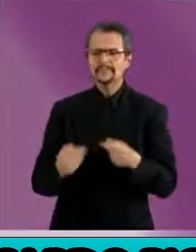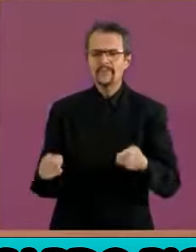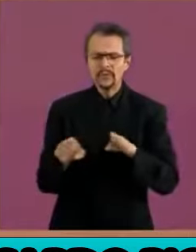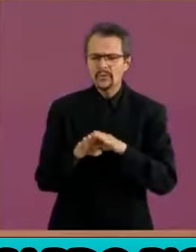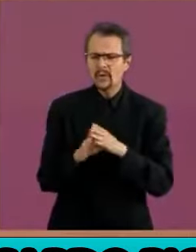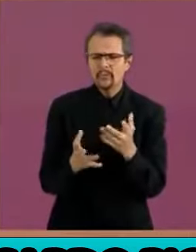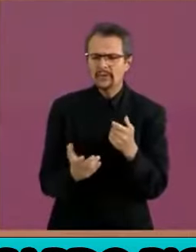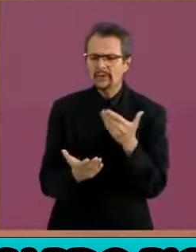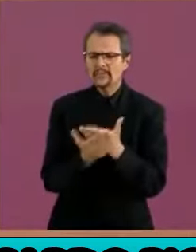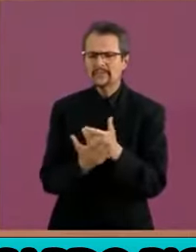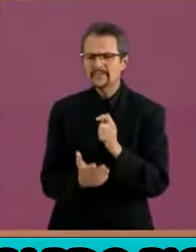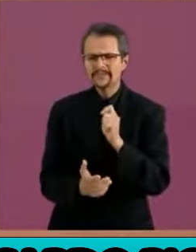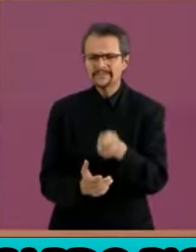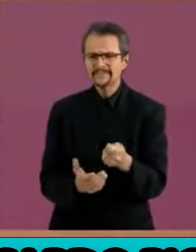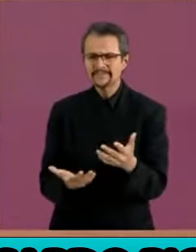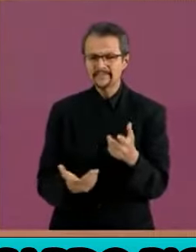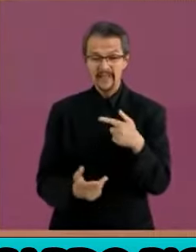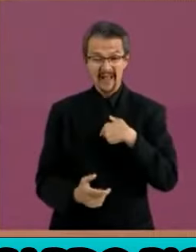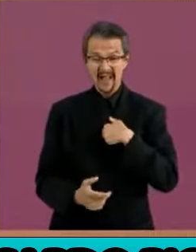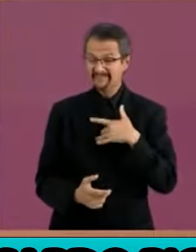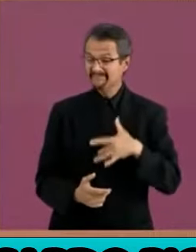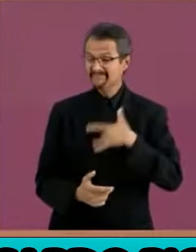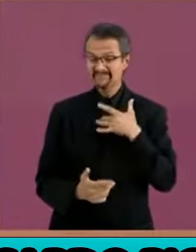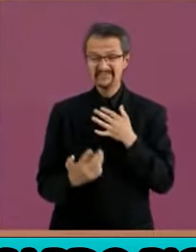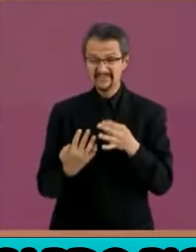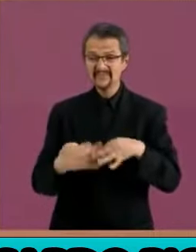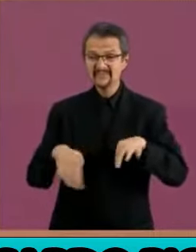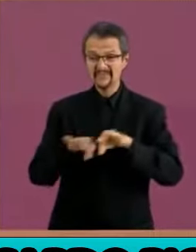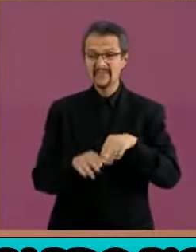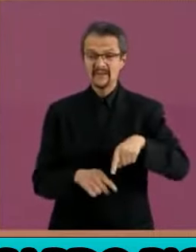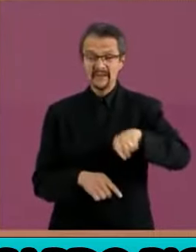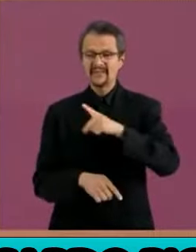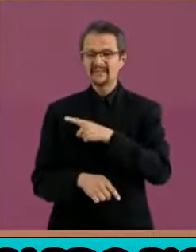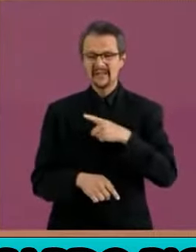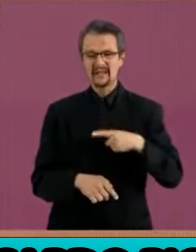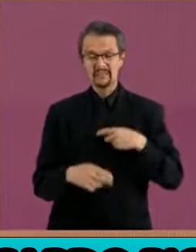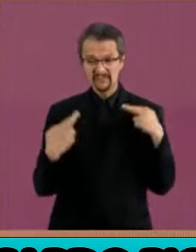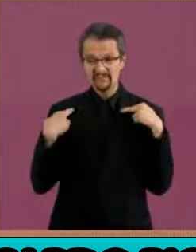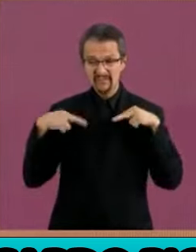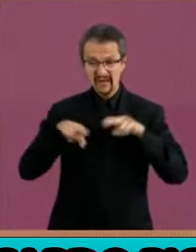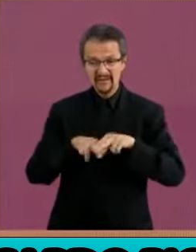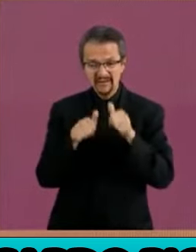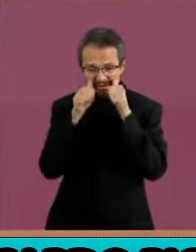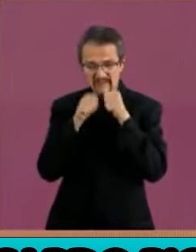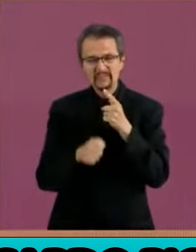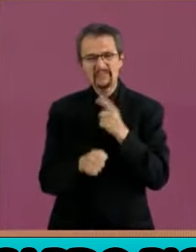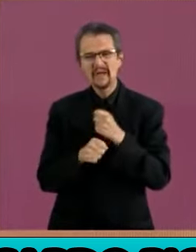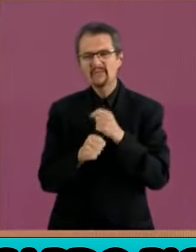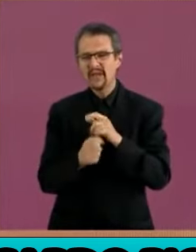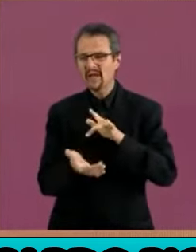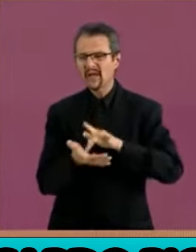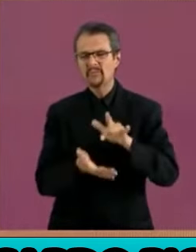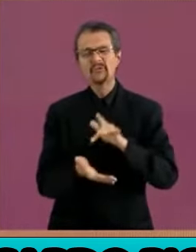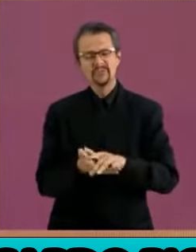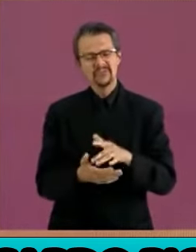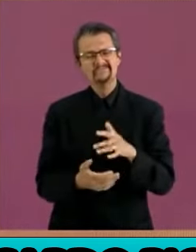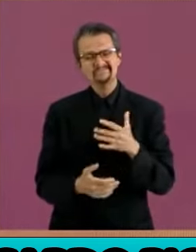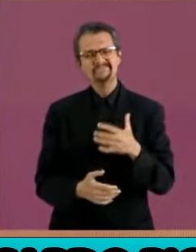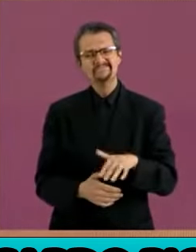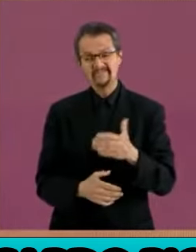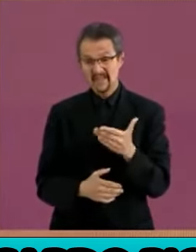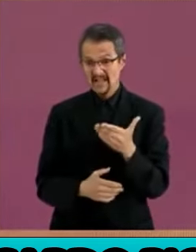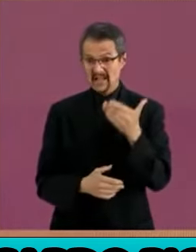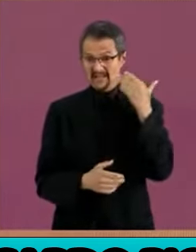Pues a mí me parece muy importante que volteemos a ver a los maestros. Se redujo de manera significativa los